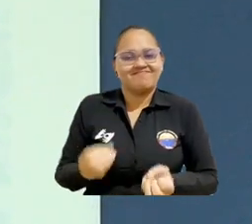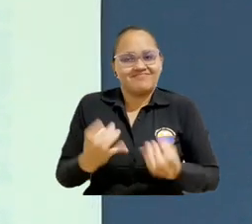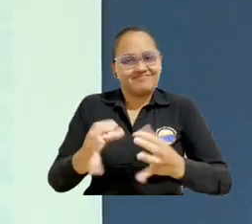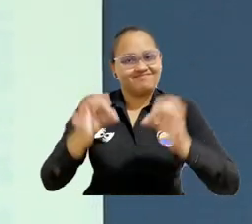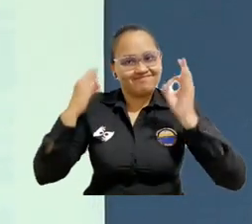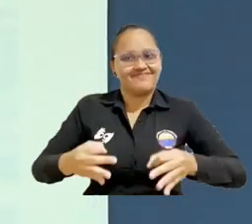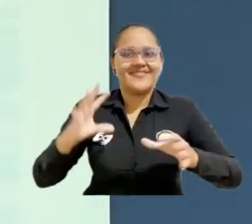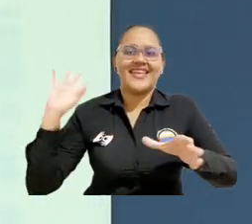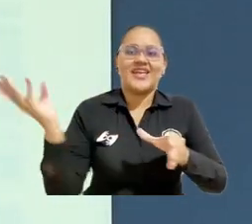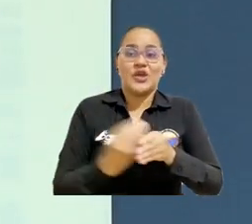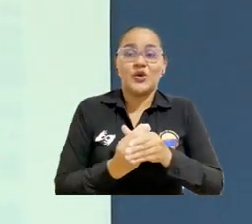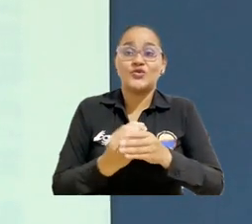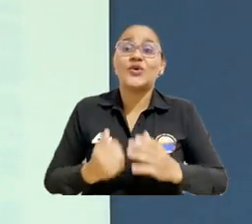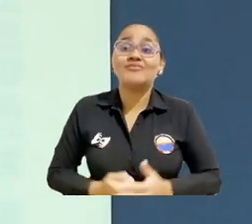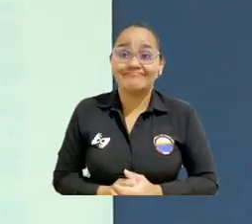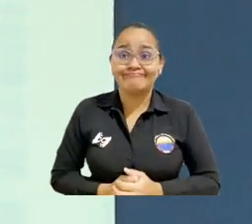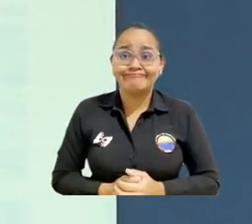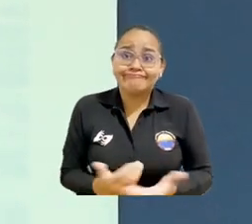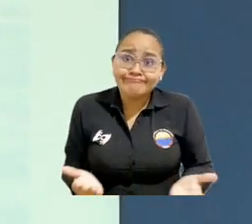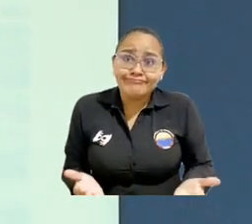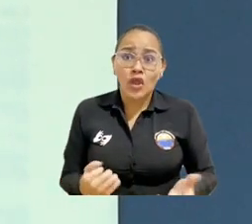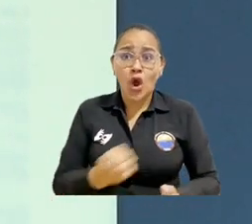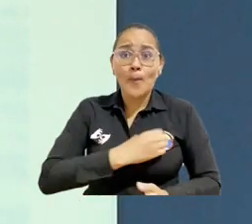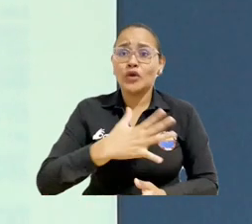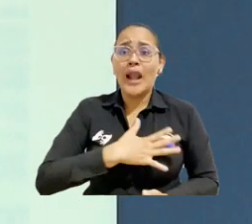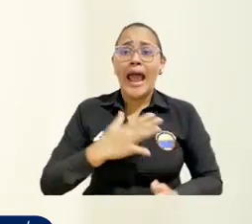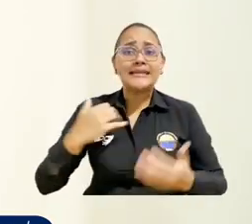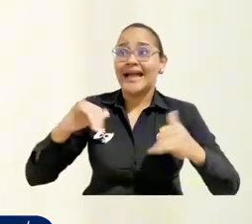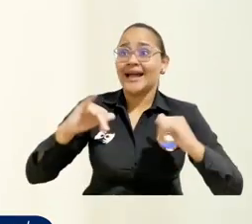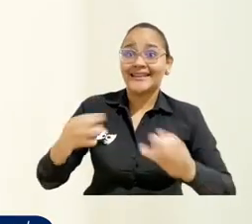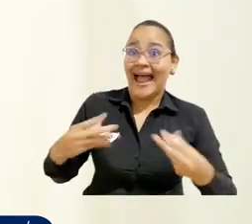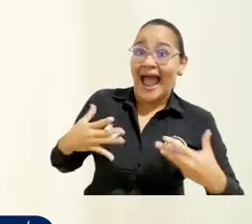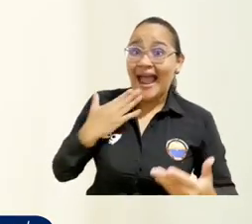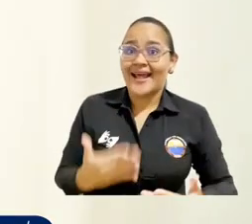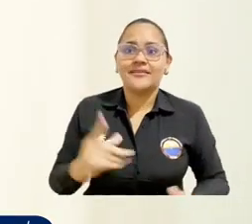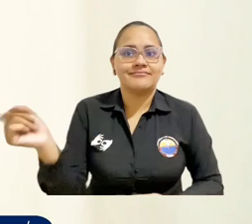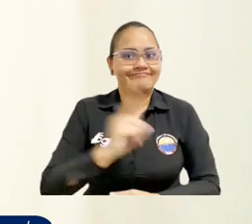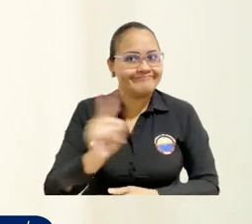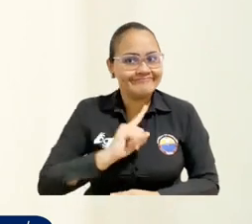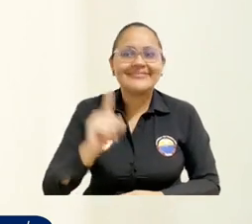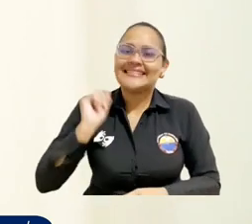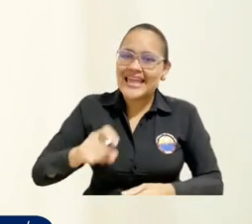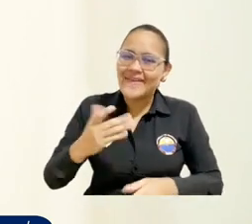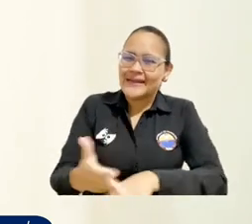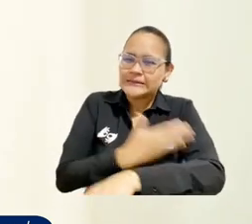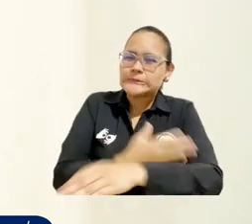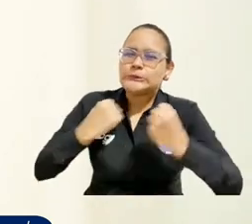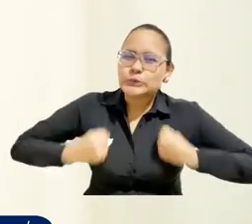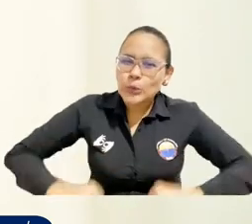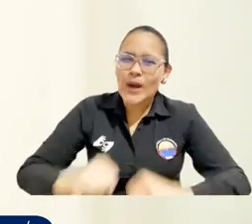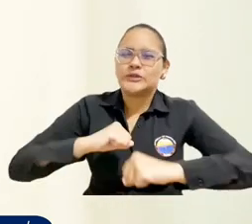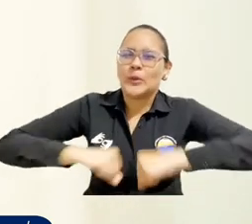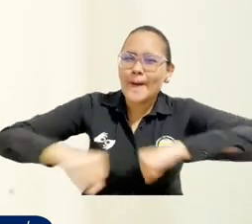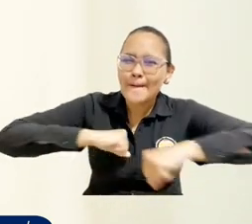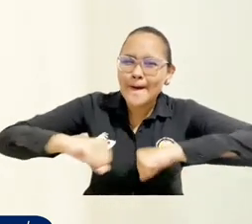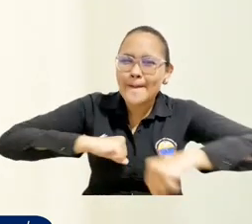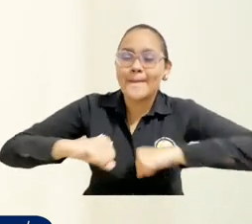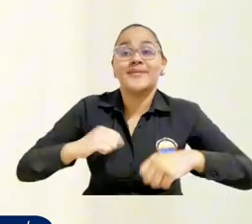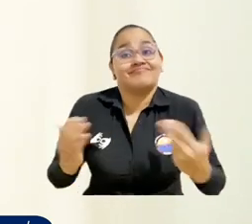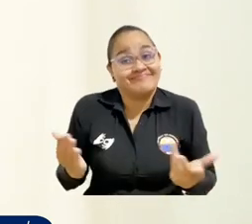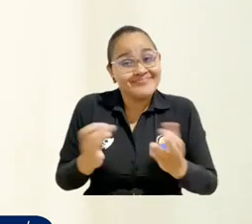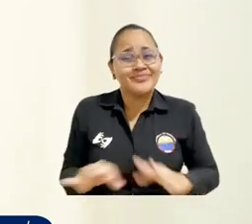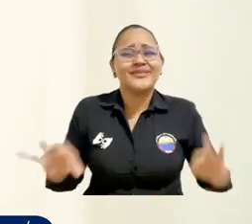Inclusión. Esta oportunidad pues no te la ganas de un día a otro. Se tienen que esforzar y dedicar para poder proponerse que